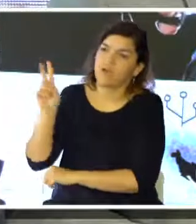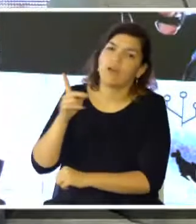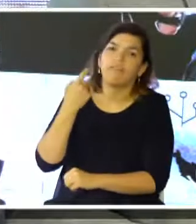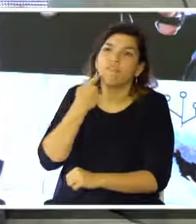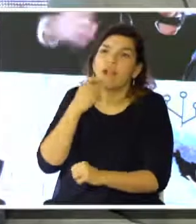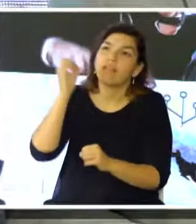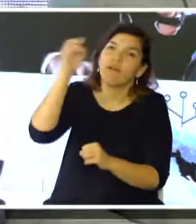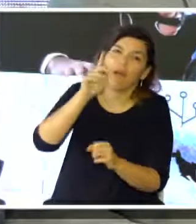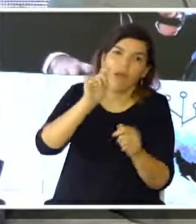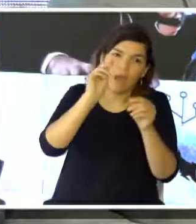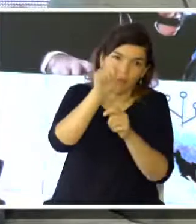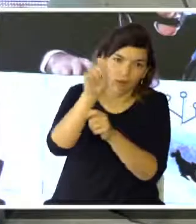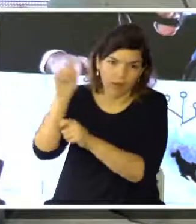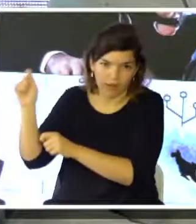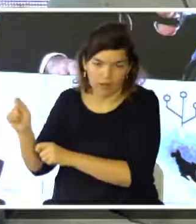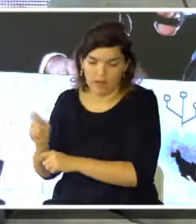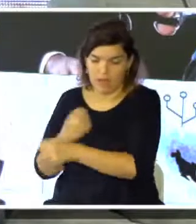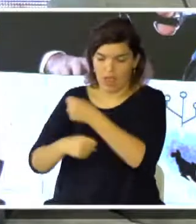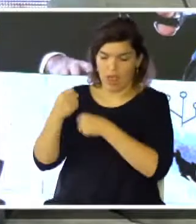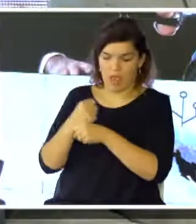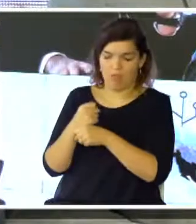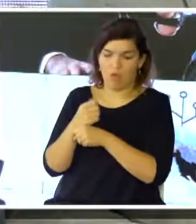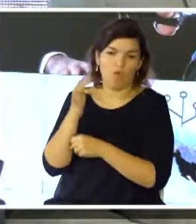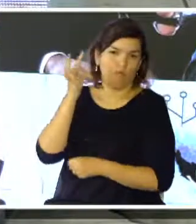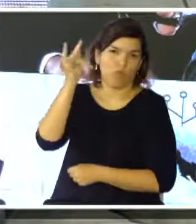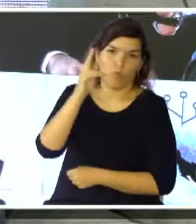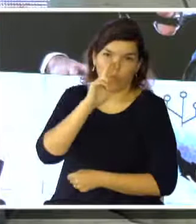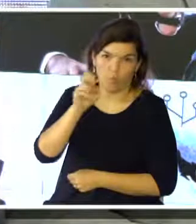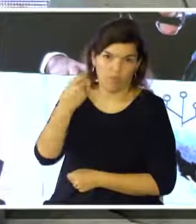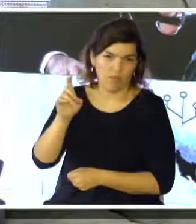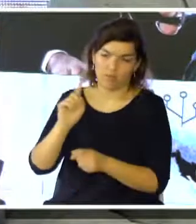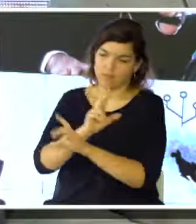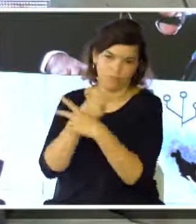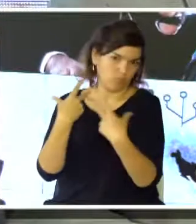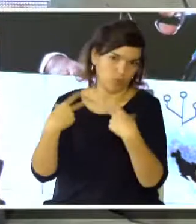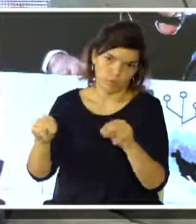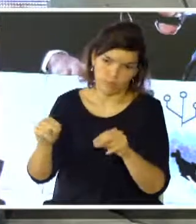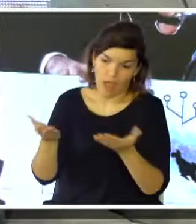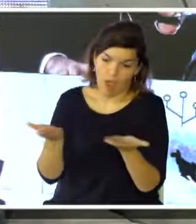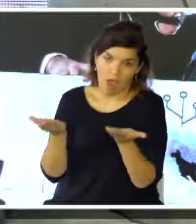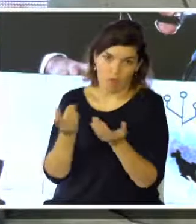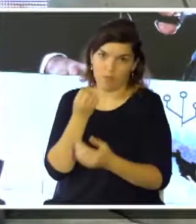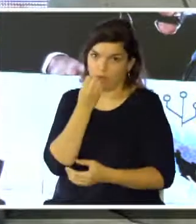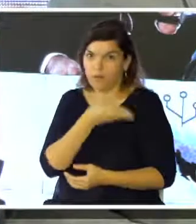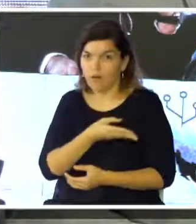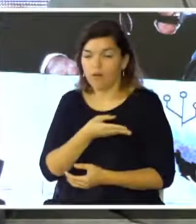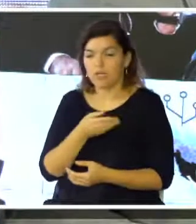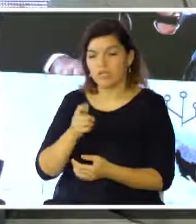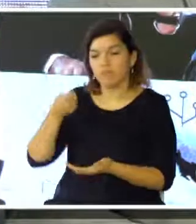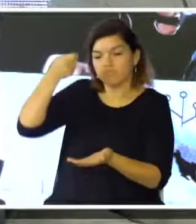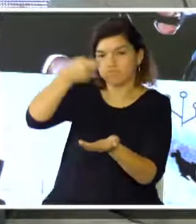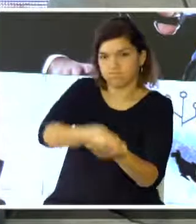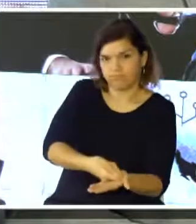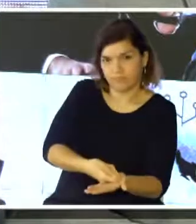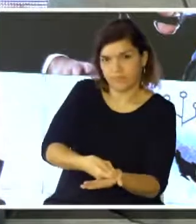poquito no funcionaba del año de 2020 no nos puede pasar eso hoy gracias adiós a una inversión muy